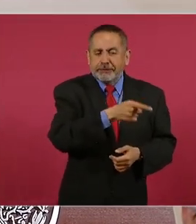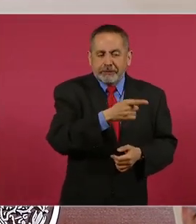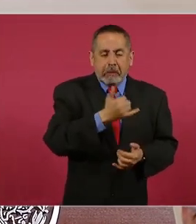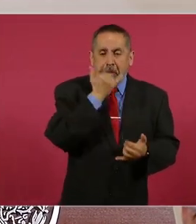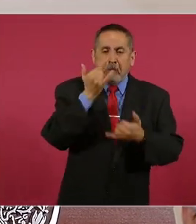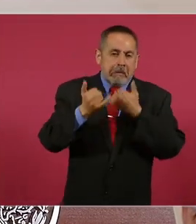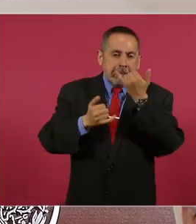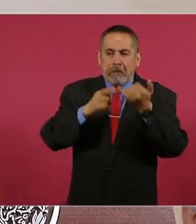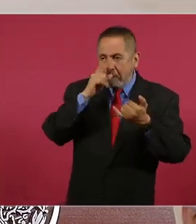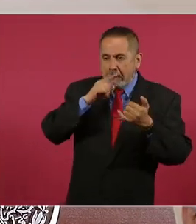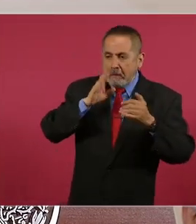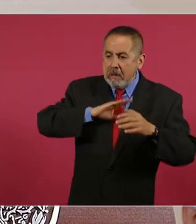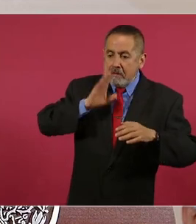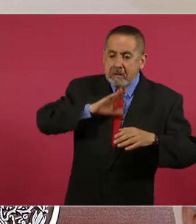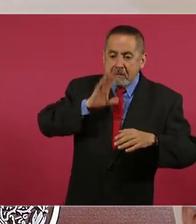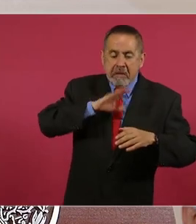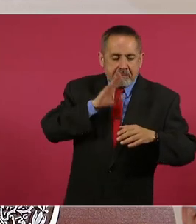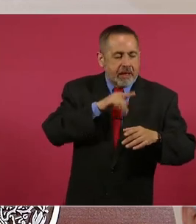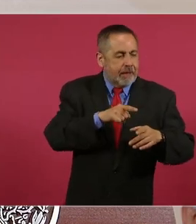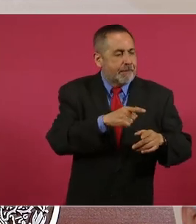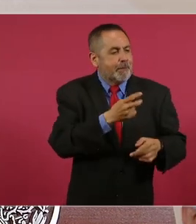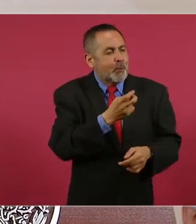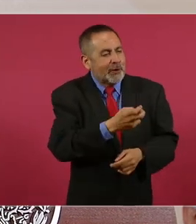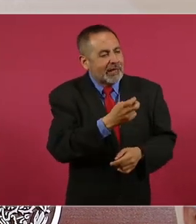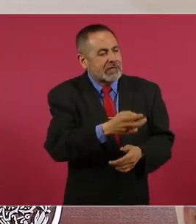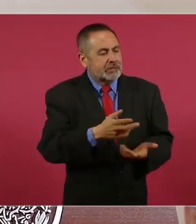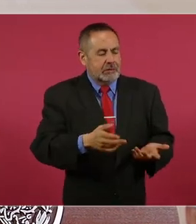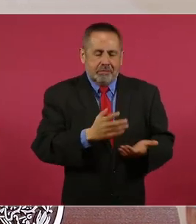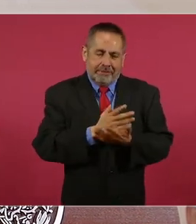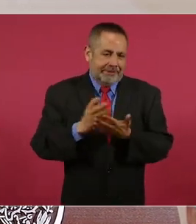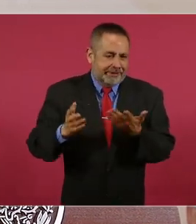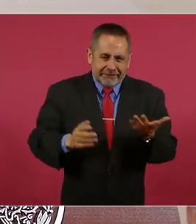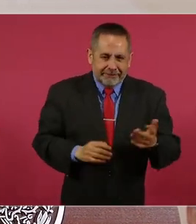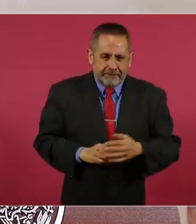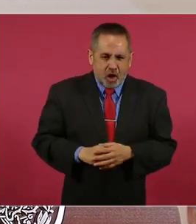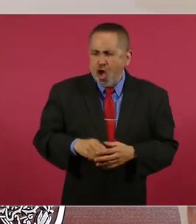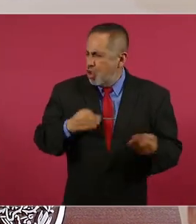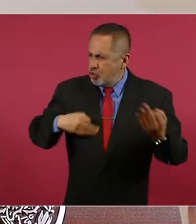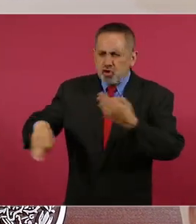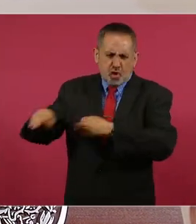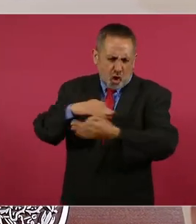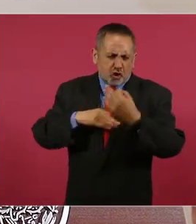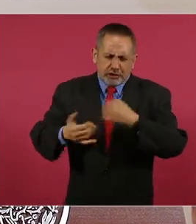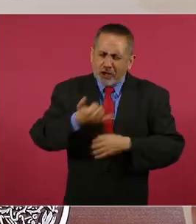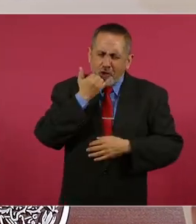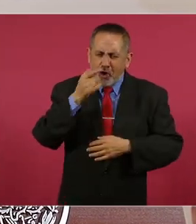comete uno más errores de la cuenta. Todos cometemos errores,